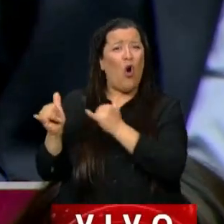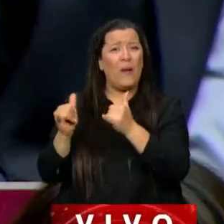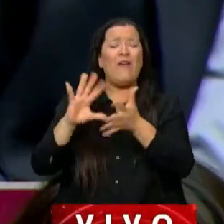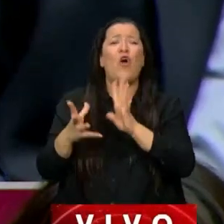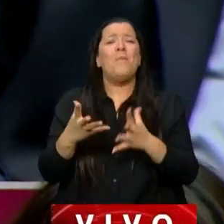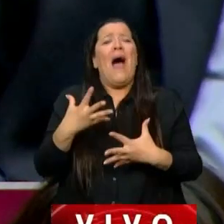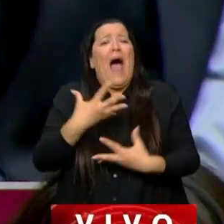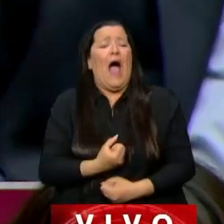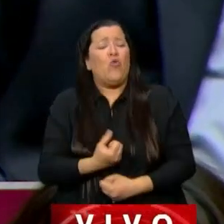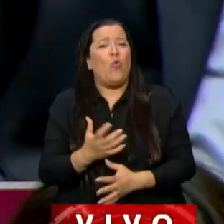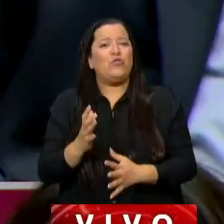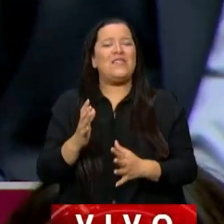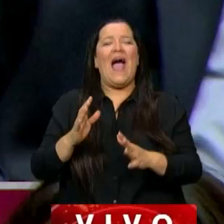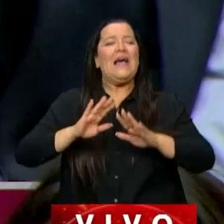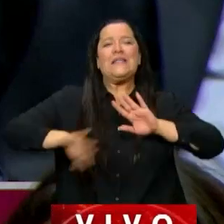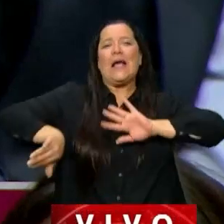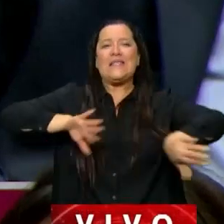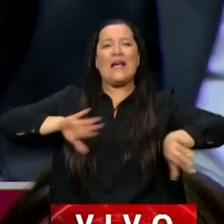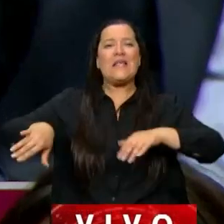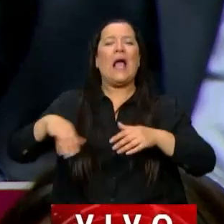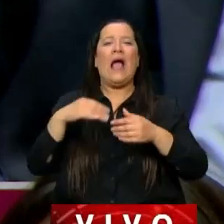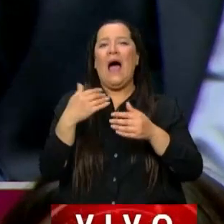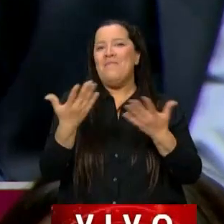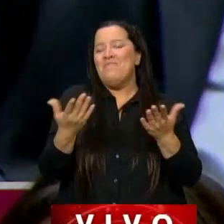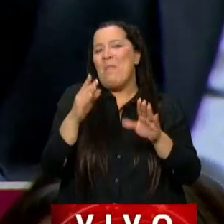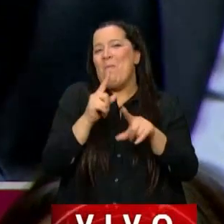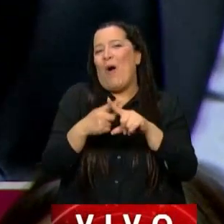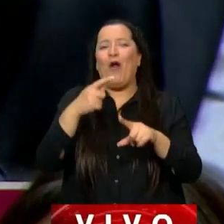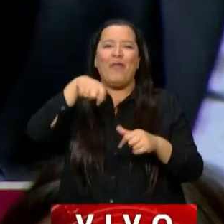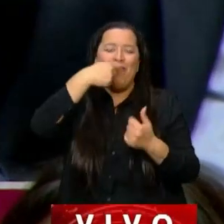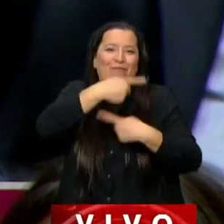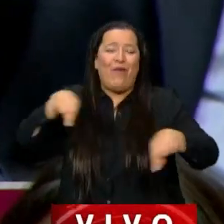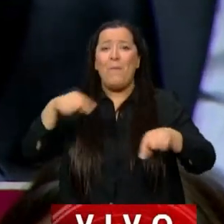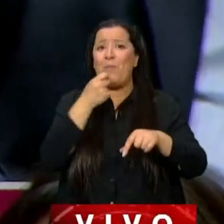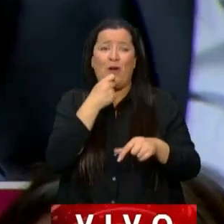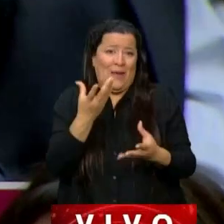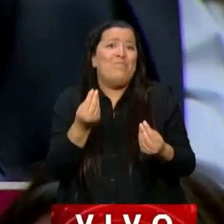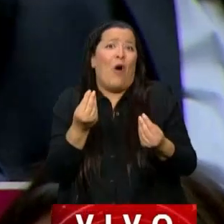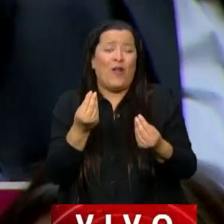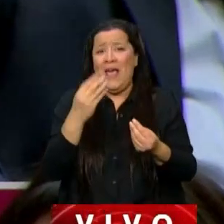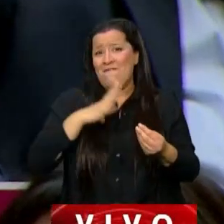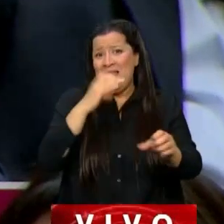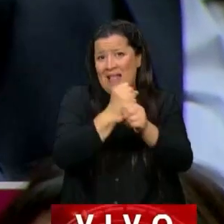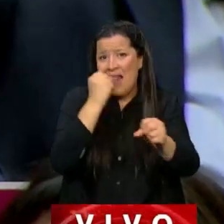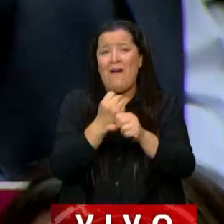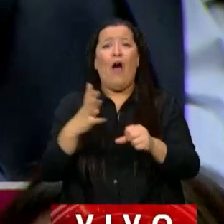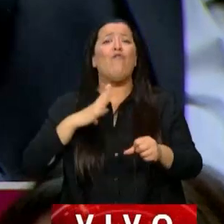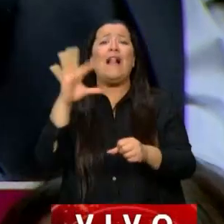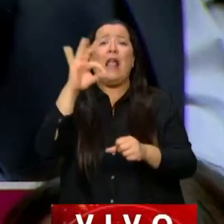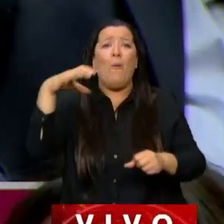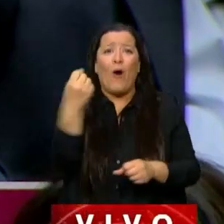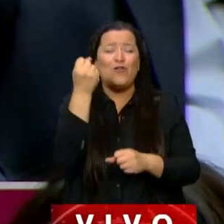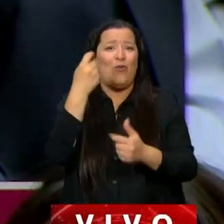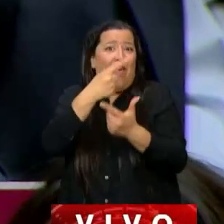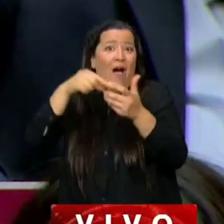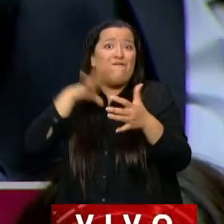menos de angustia la situación desastrosa, la falta de expectativa, la falta de trabajo, la falta de esos espacios y lugares para